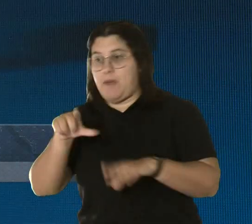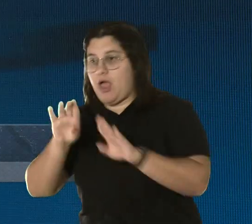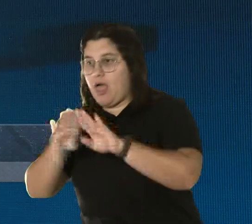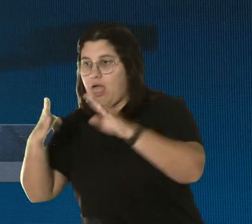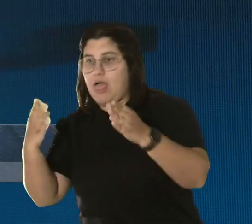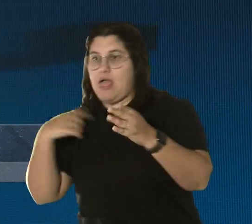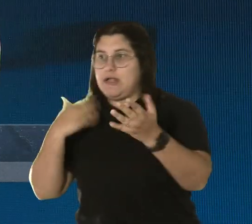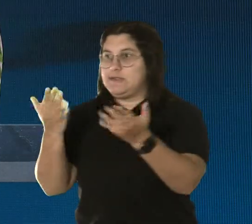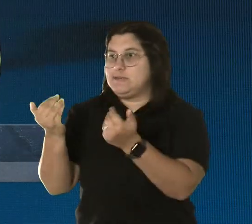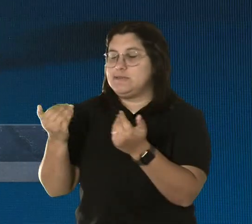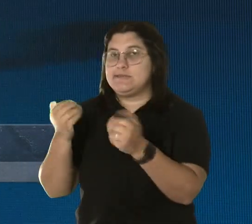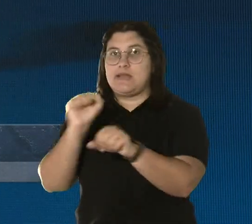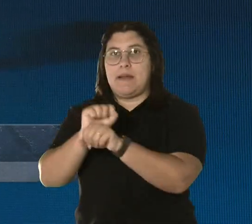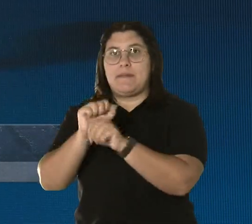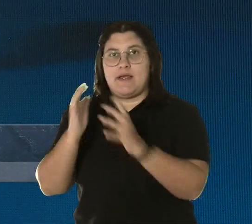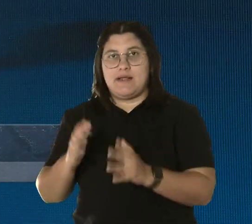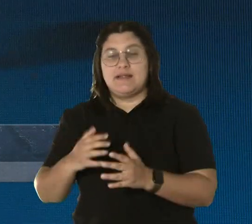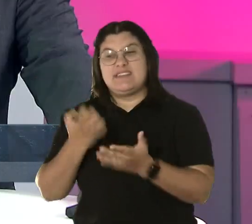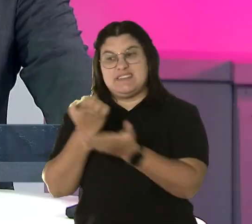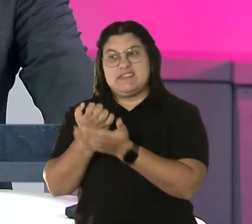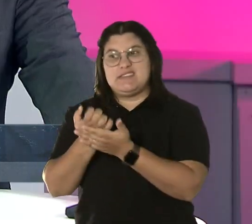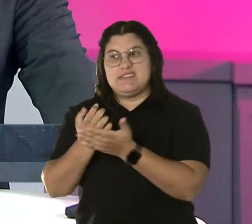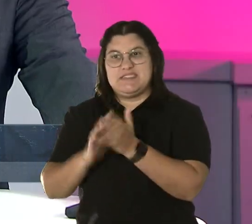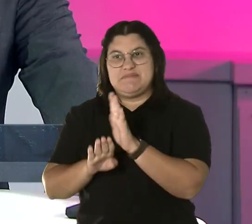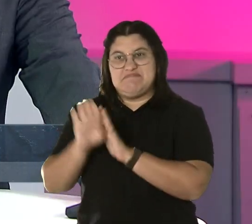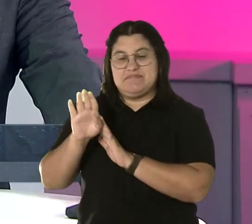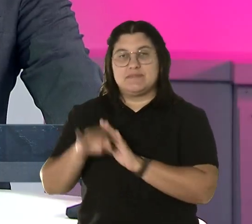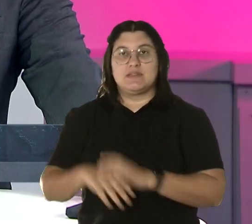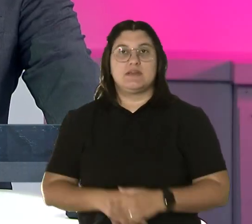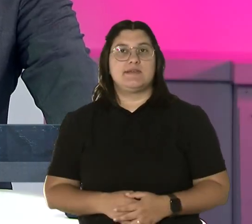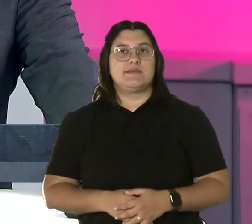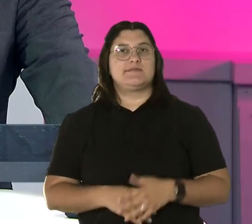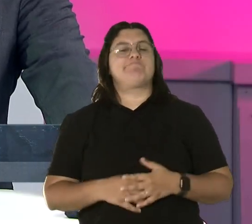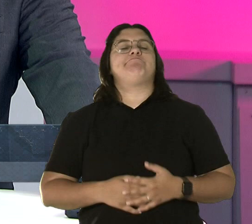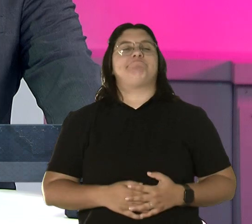mano trabajadora y más económico. No sé cuál será la mirada